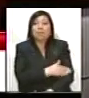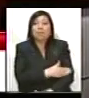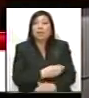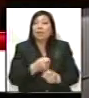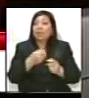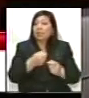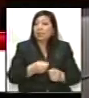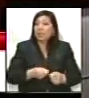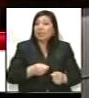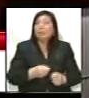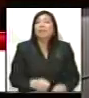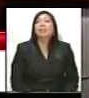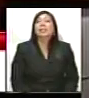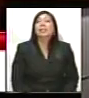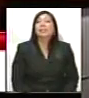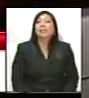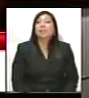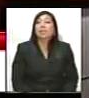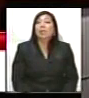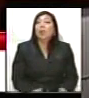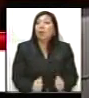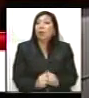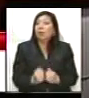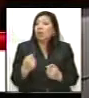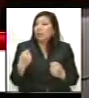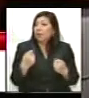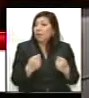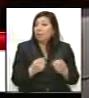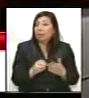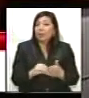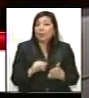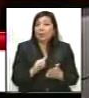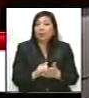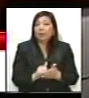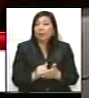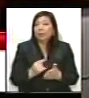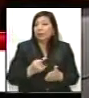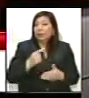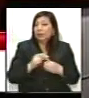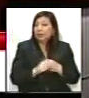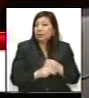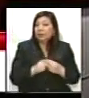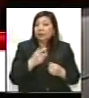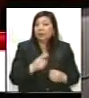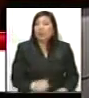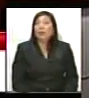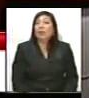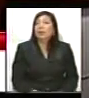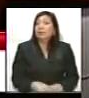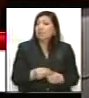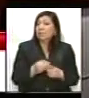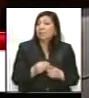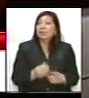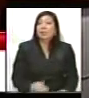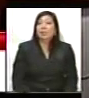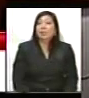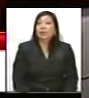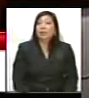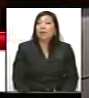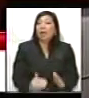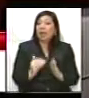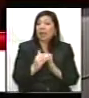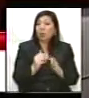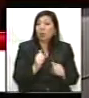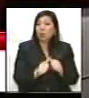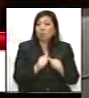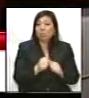de agricultura en riego y con los aportes que propuso la autoridad nacional del agua específicamente en el artículo 2